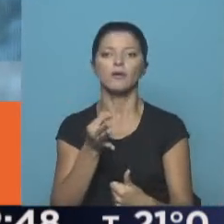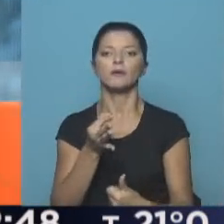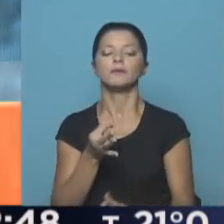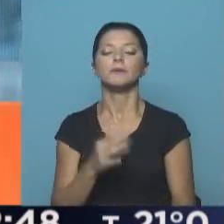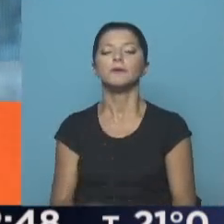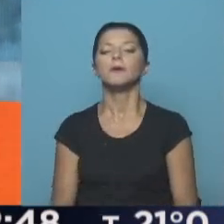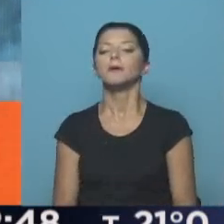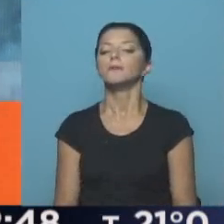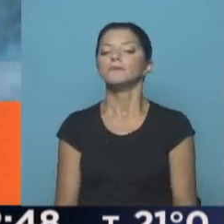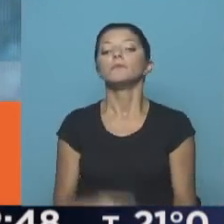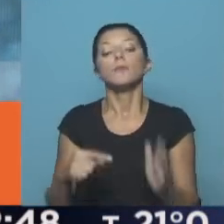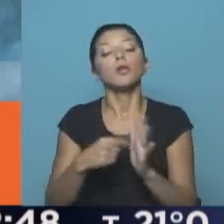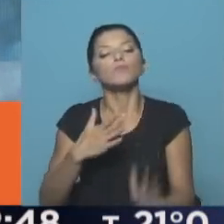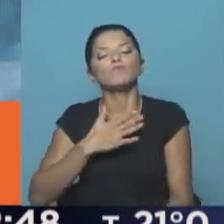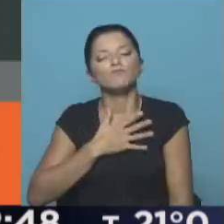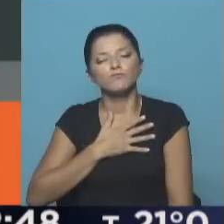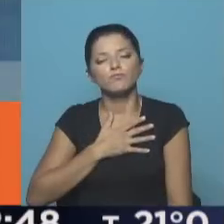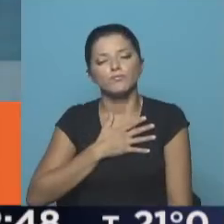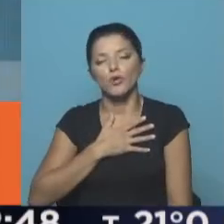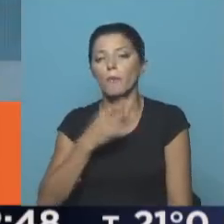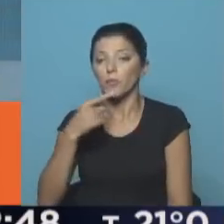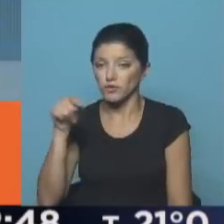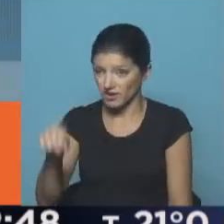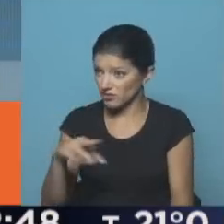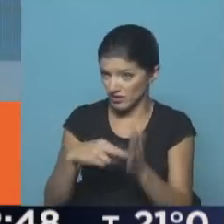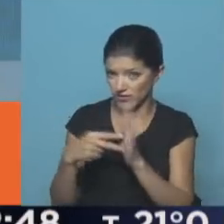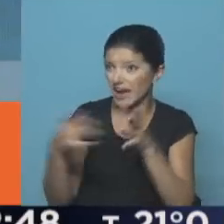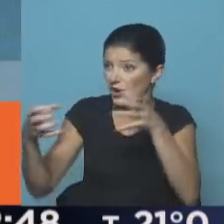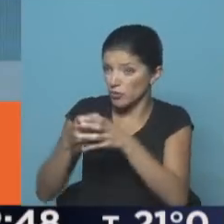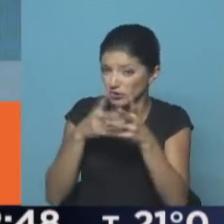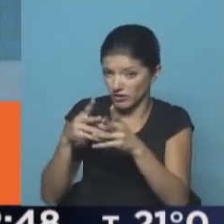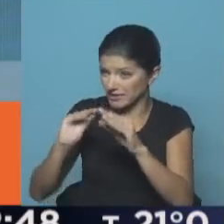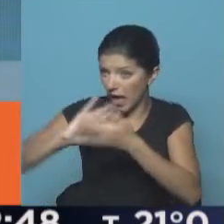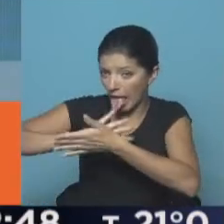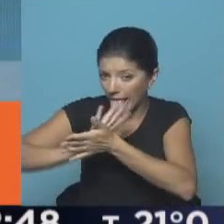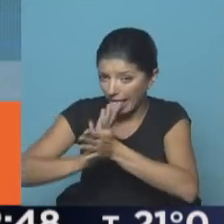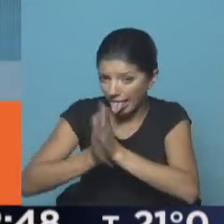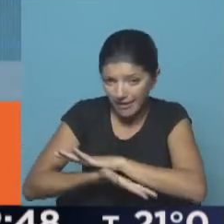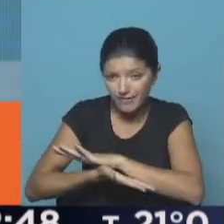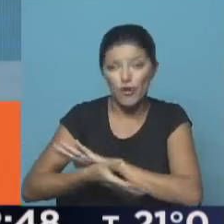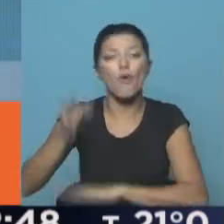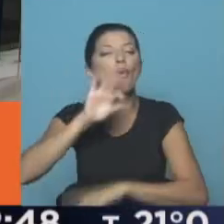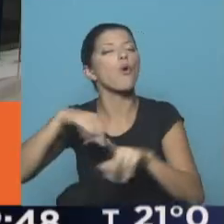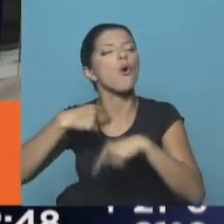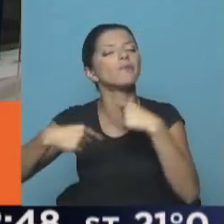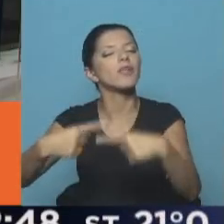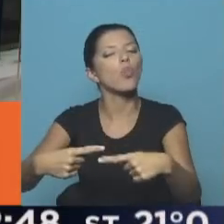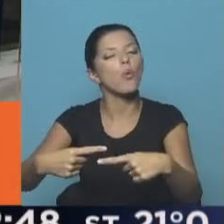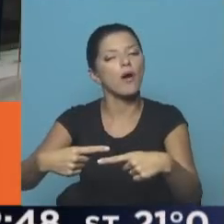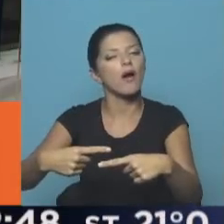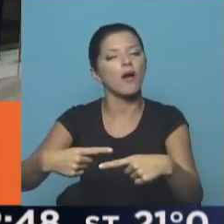largamente. Ahora, yo me pregunto si eso significa que va a morir como organización terrorista, si va a seguir,